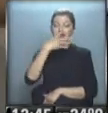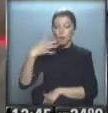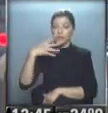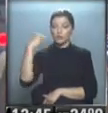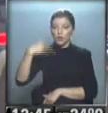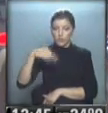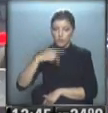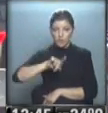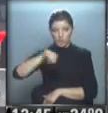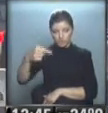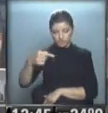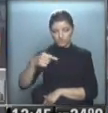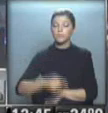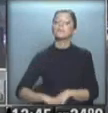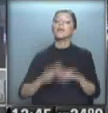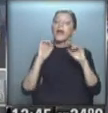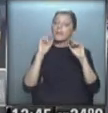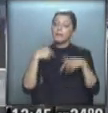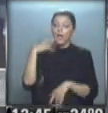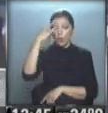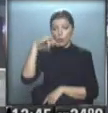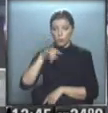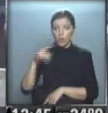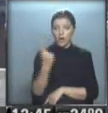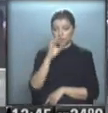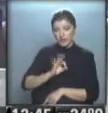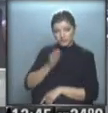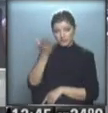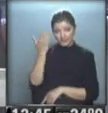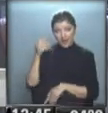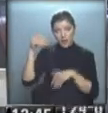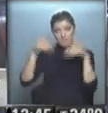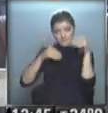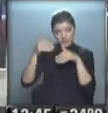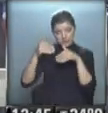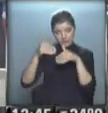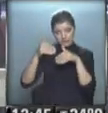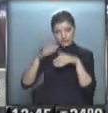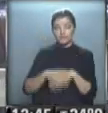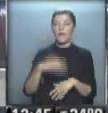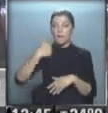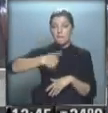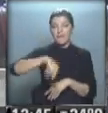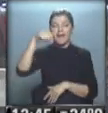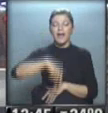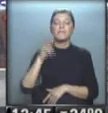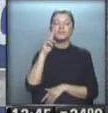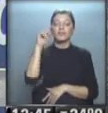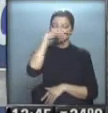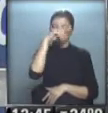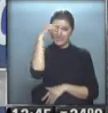Además, Uruguay, a un año de las presidenciales. En instantes, en Visión 7